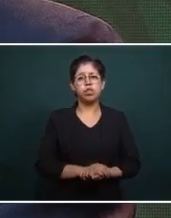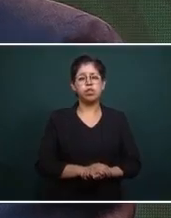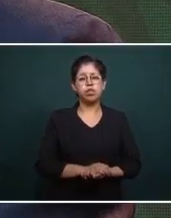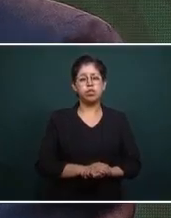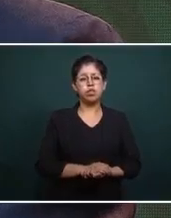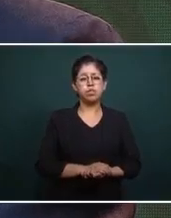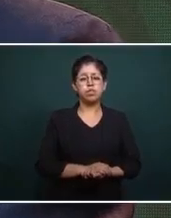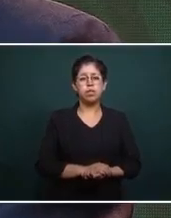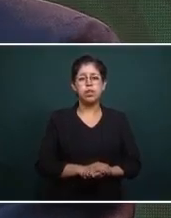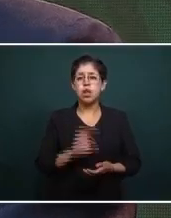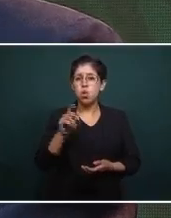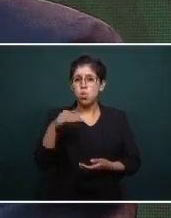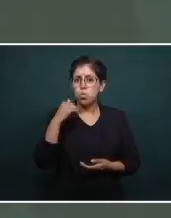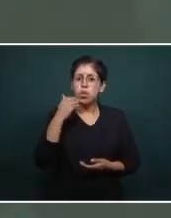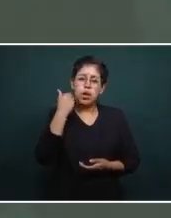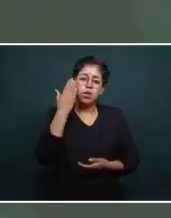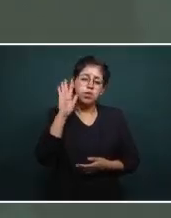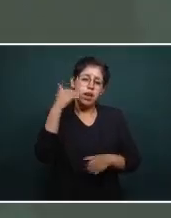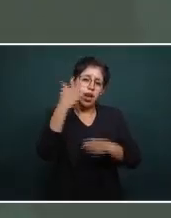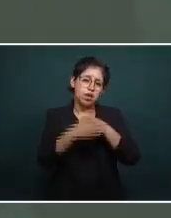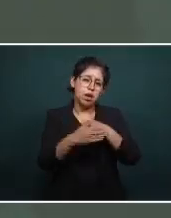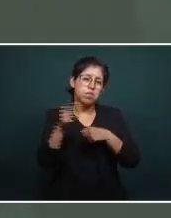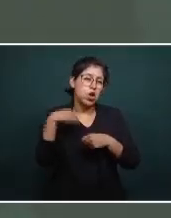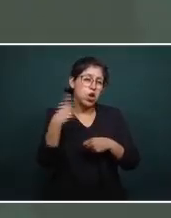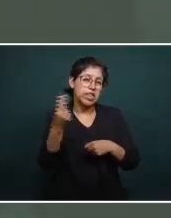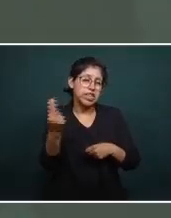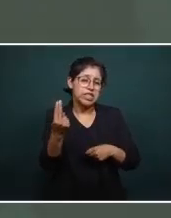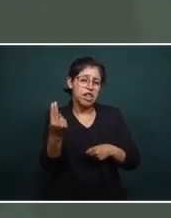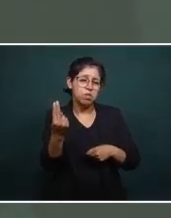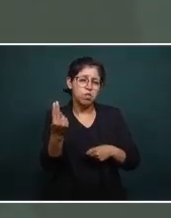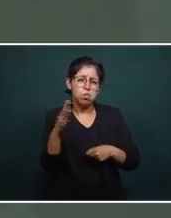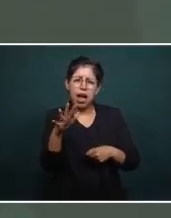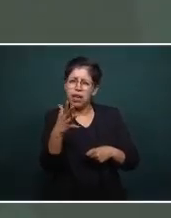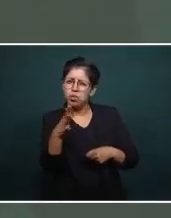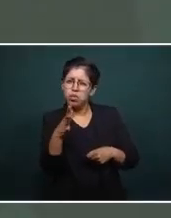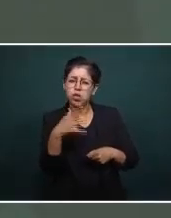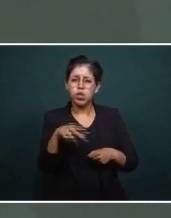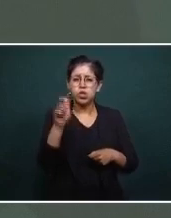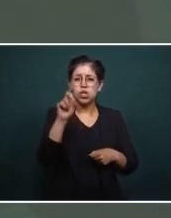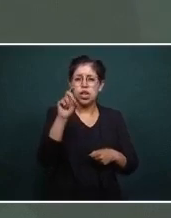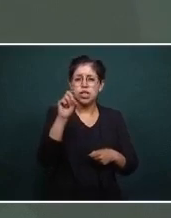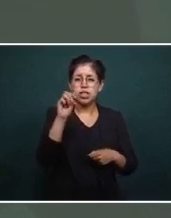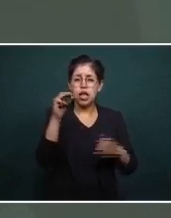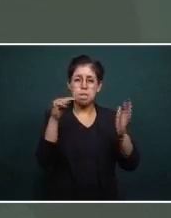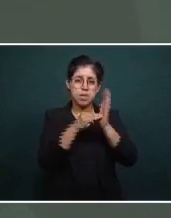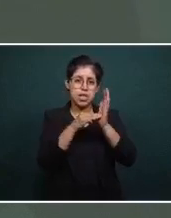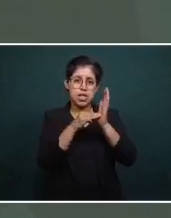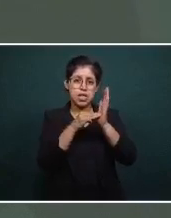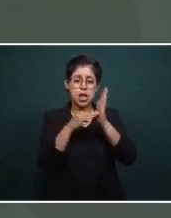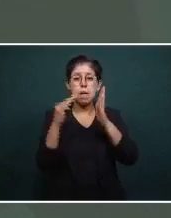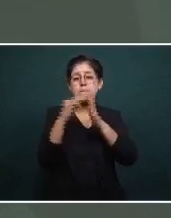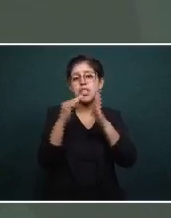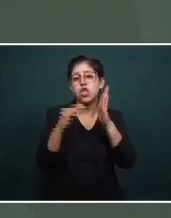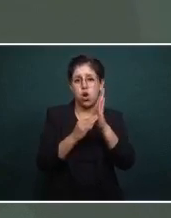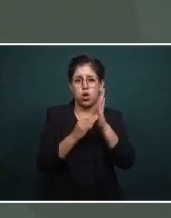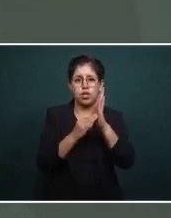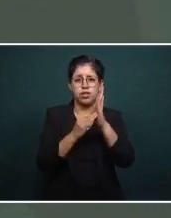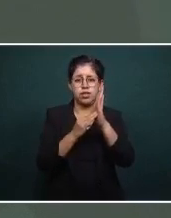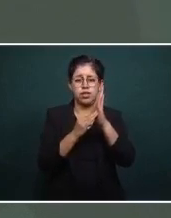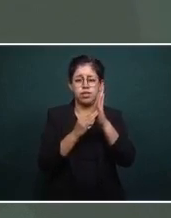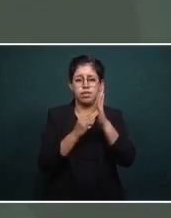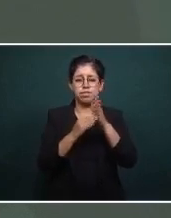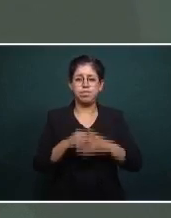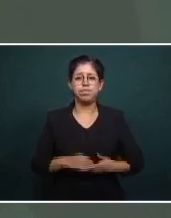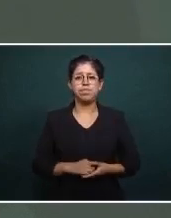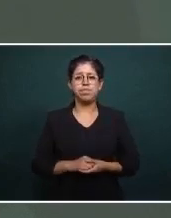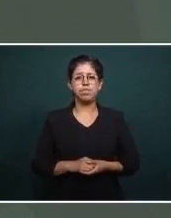Y para terminarlo se van a requerir 30 mil millones más. Es